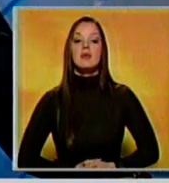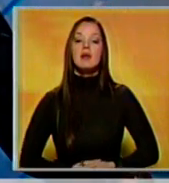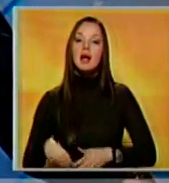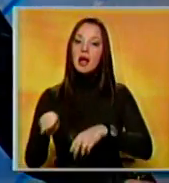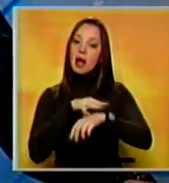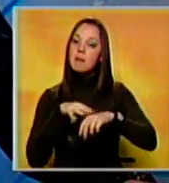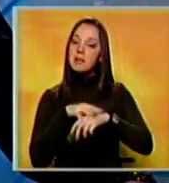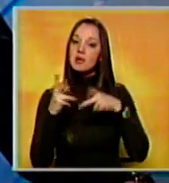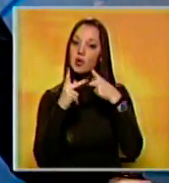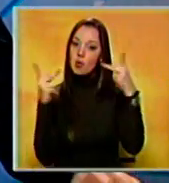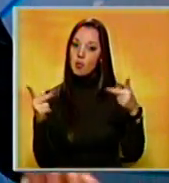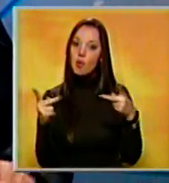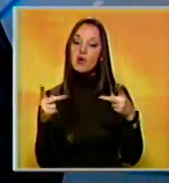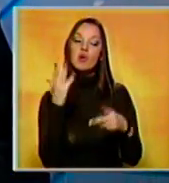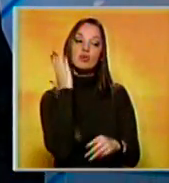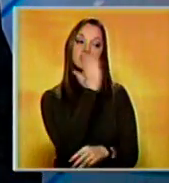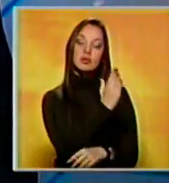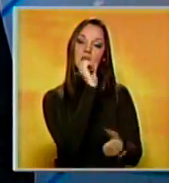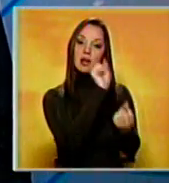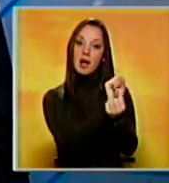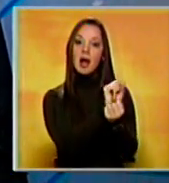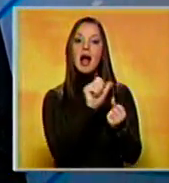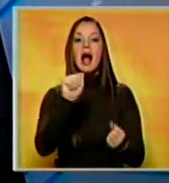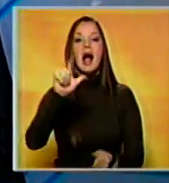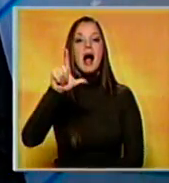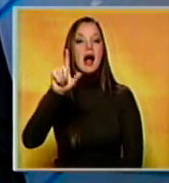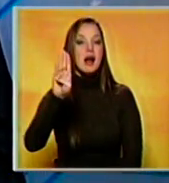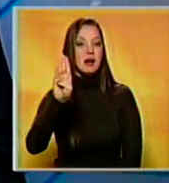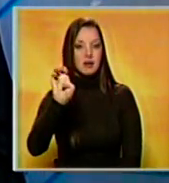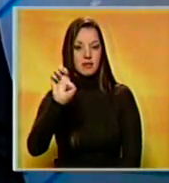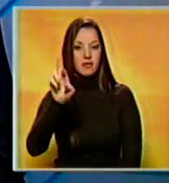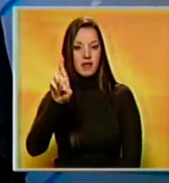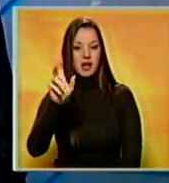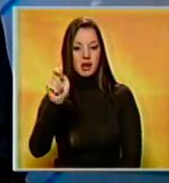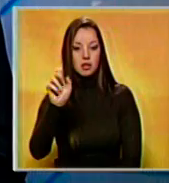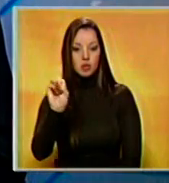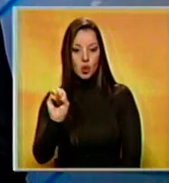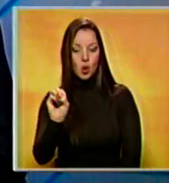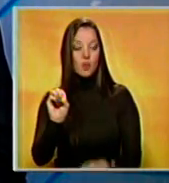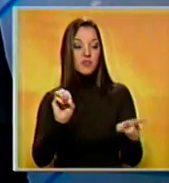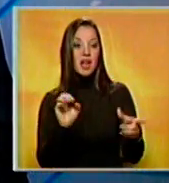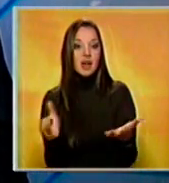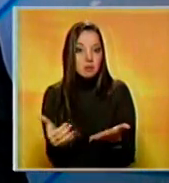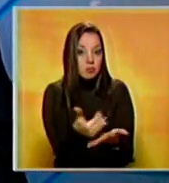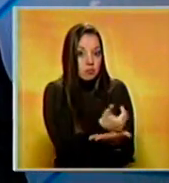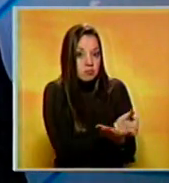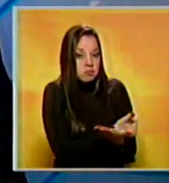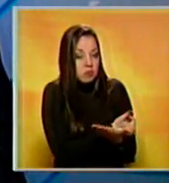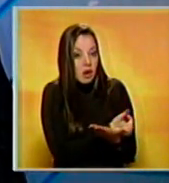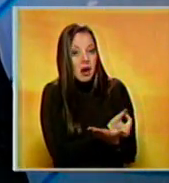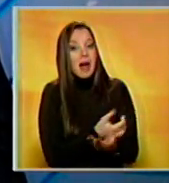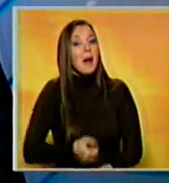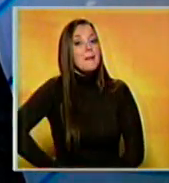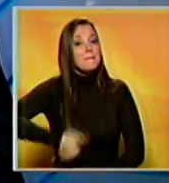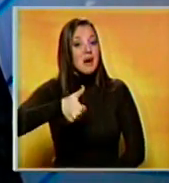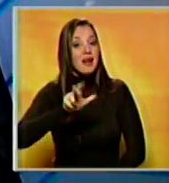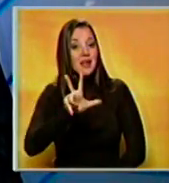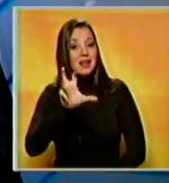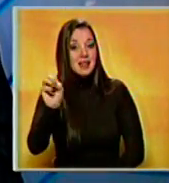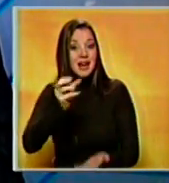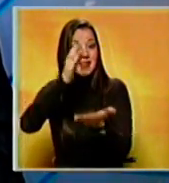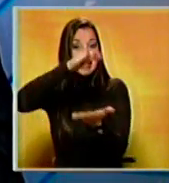el Ministerio Público logró privativa de libertad para Alberto Valero Sandoval por el acaparamiento de más de 30 toneladas de rubros de primera